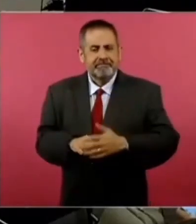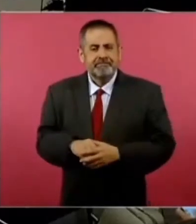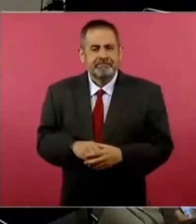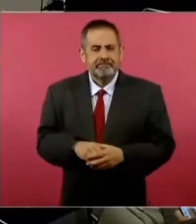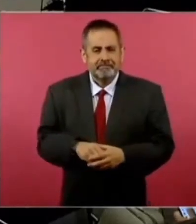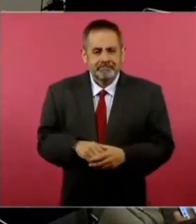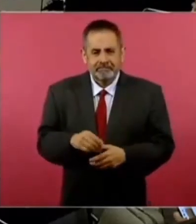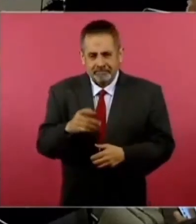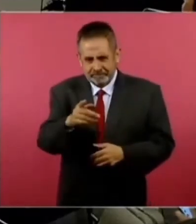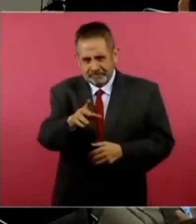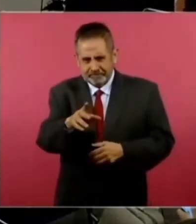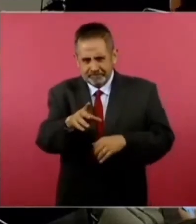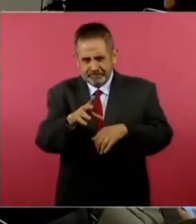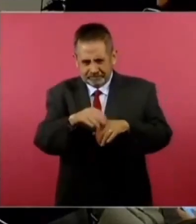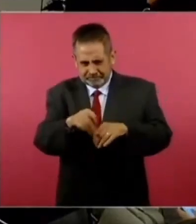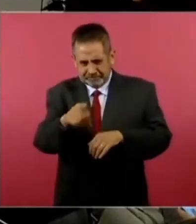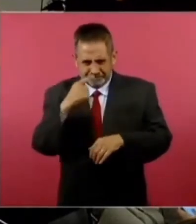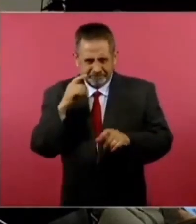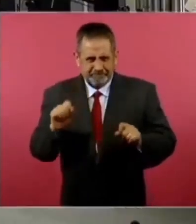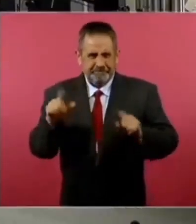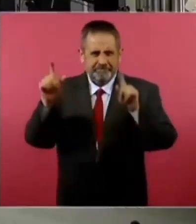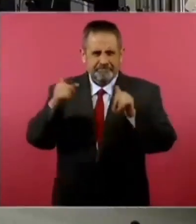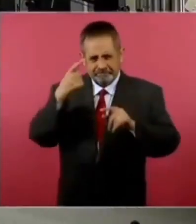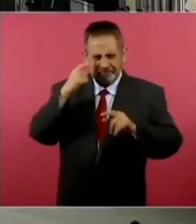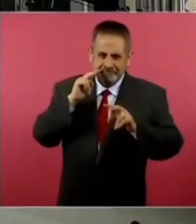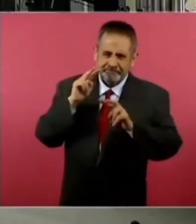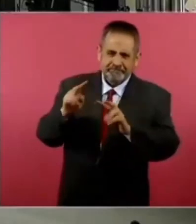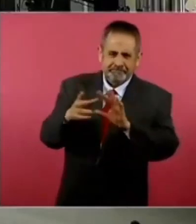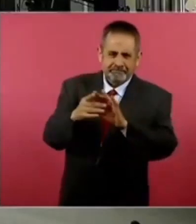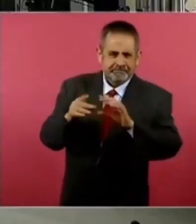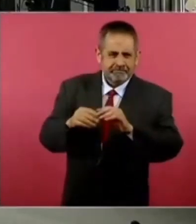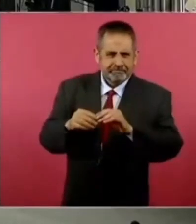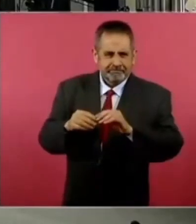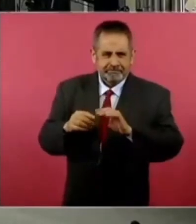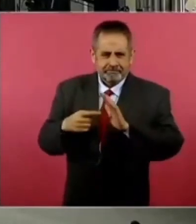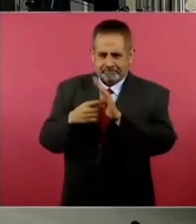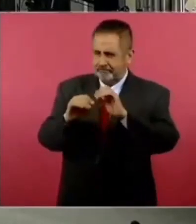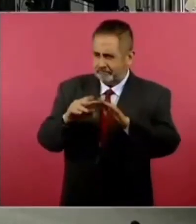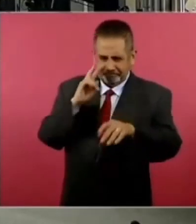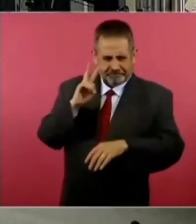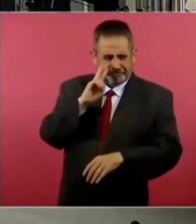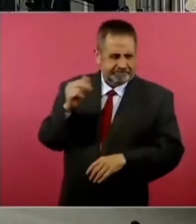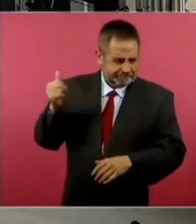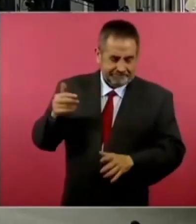Y nos das oportunidad de una vez para sacar la sección